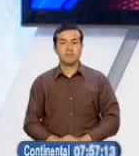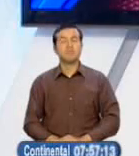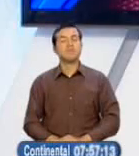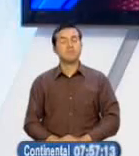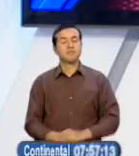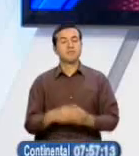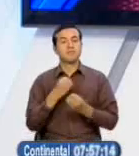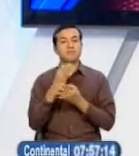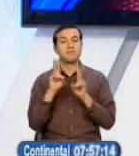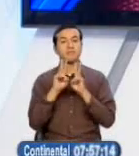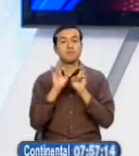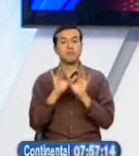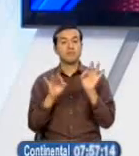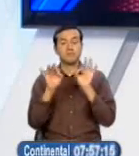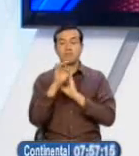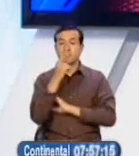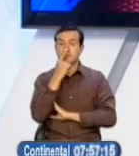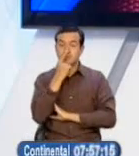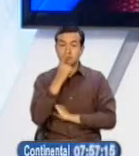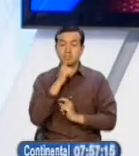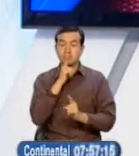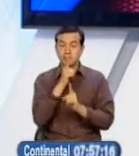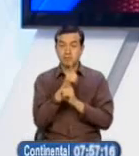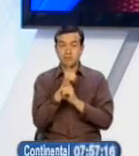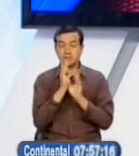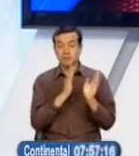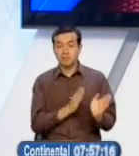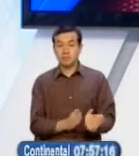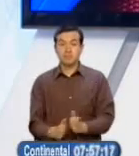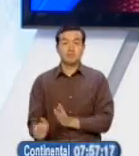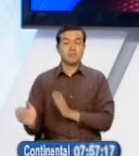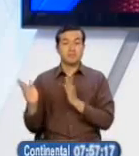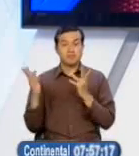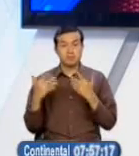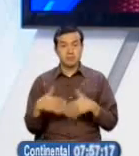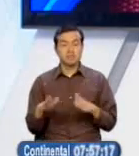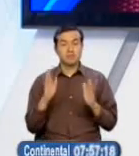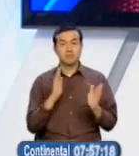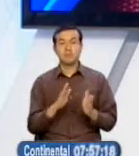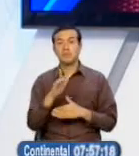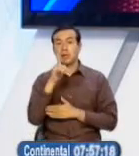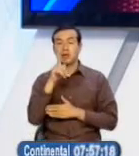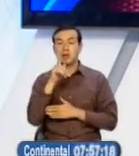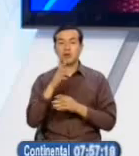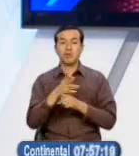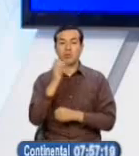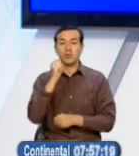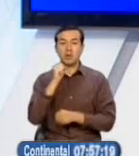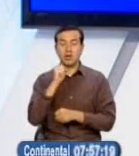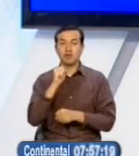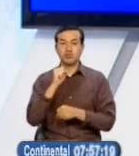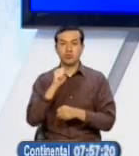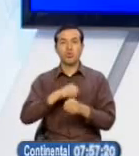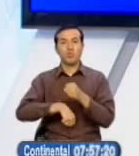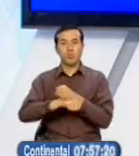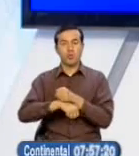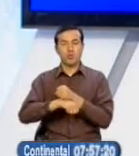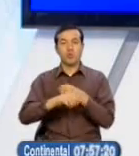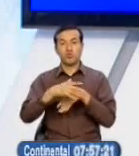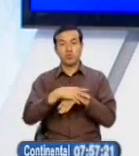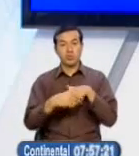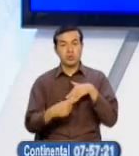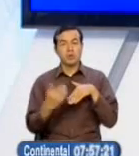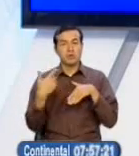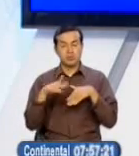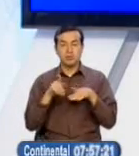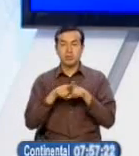Bueno, y hablamos de un tema importante, interesante, sin duda alguna, de lo que ha sido el calendario ya determinado por parte de la Conmebol para el próximo año, en cuanto a